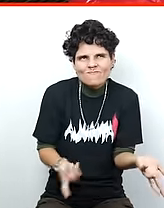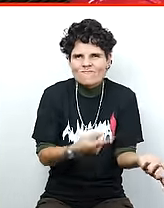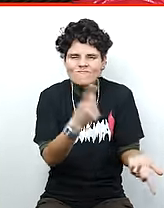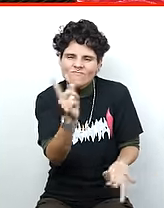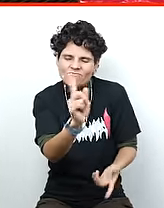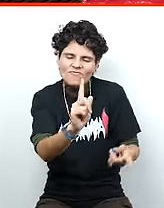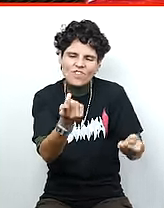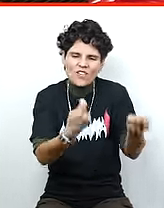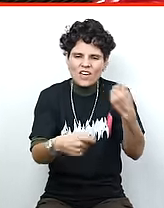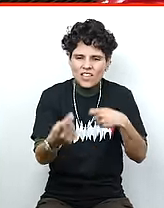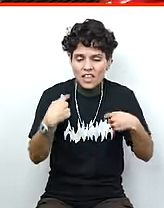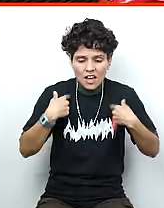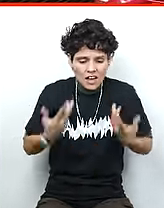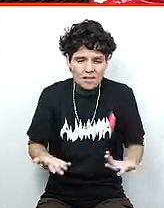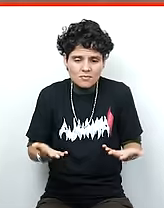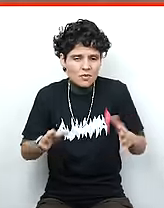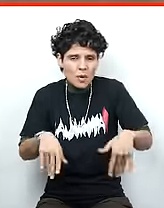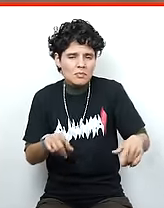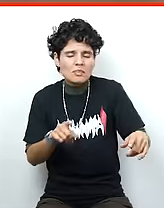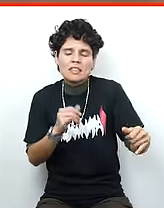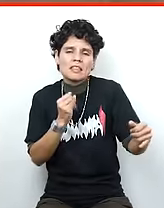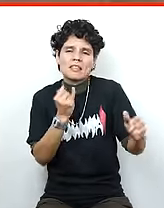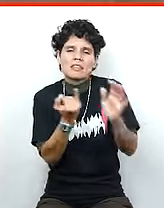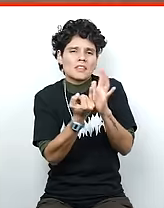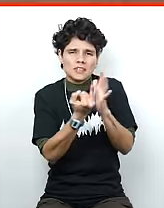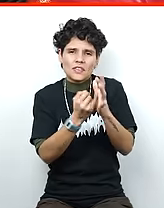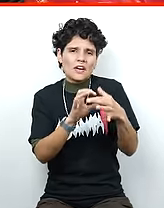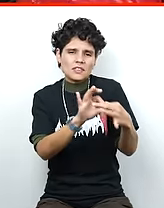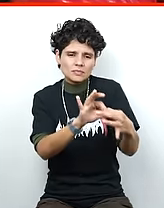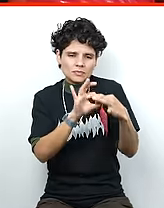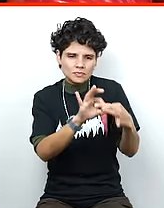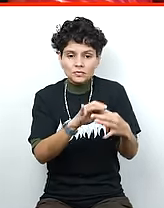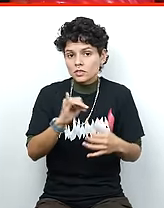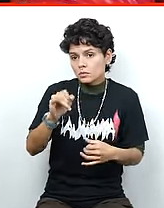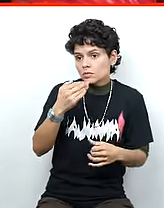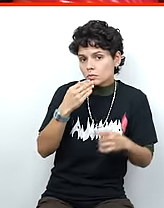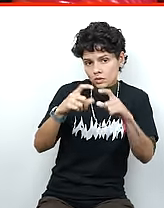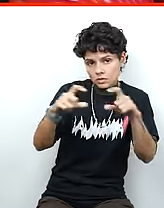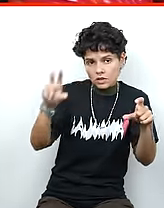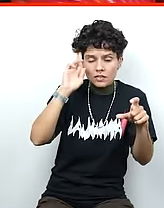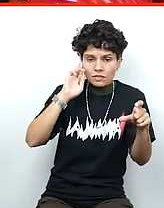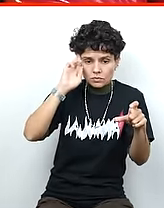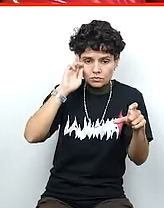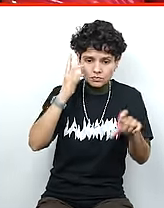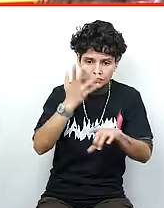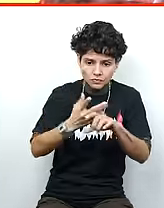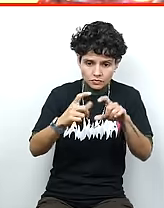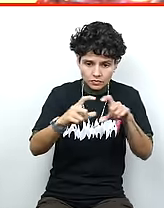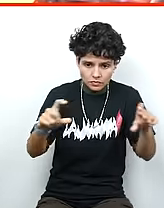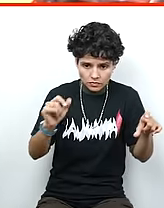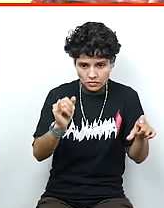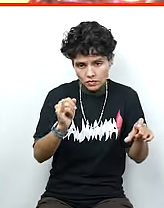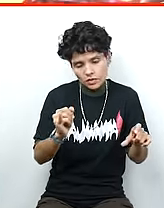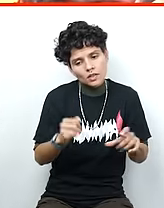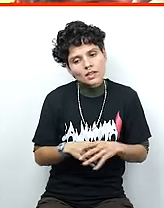yo saco por mi gente, que es como yo, ¿me entendió o no? Pero aquí igual hay un vencer, porque hay una reflexión, por lo menos. Tío, que igual